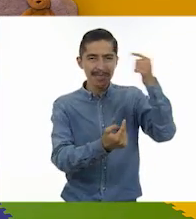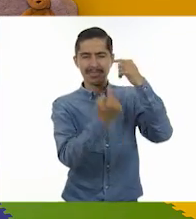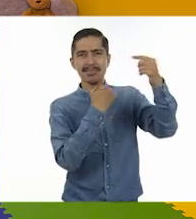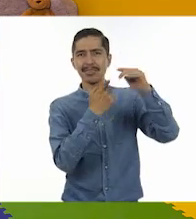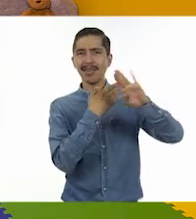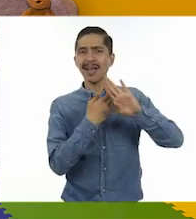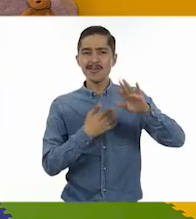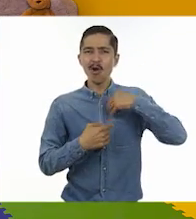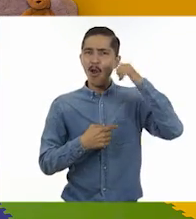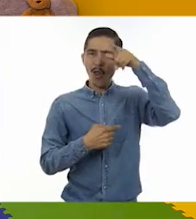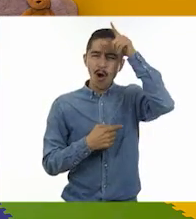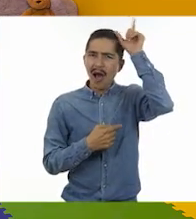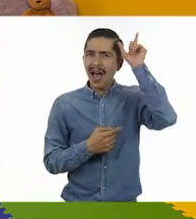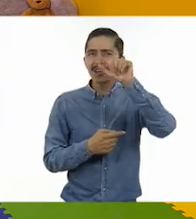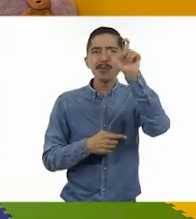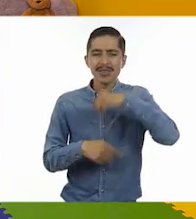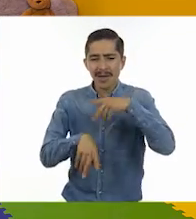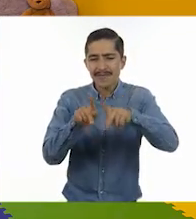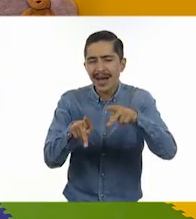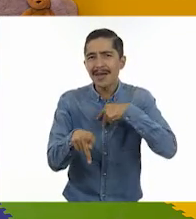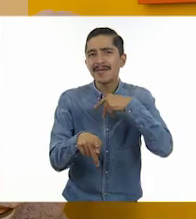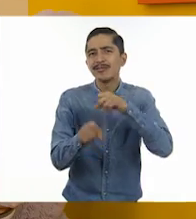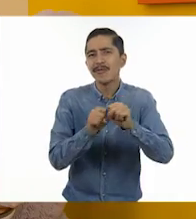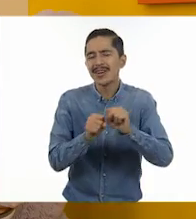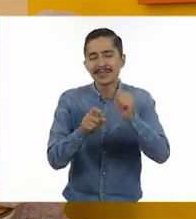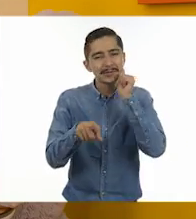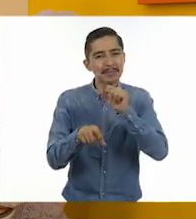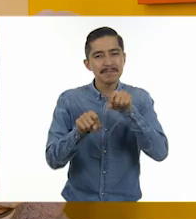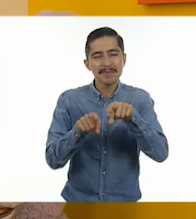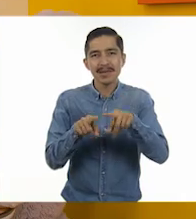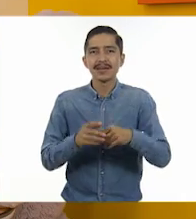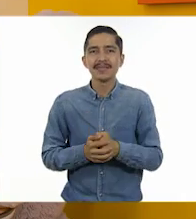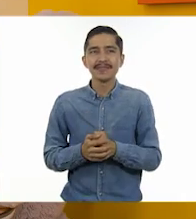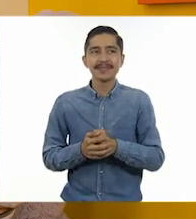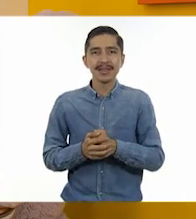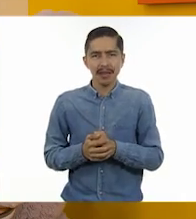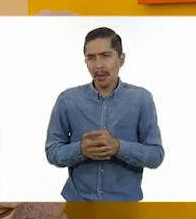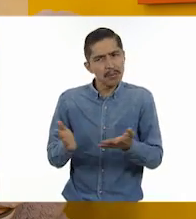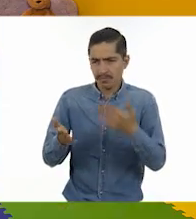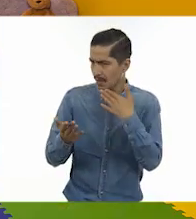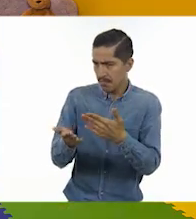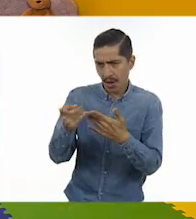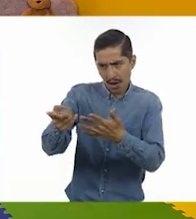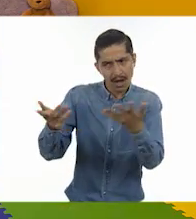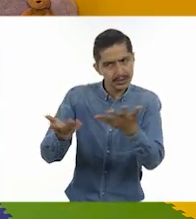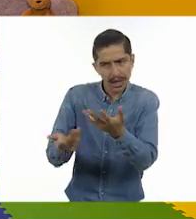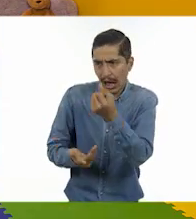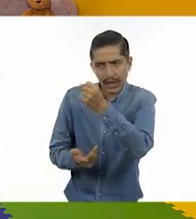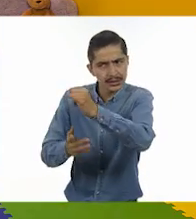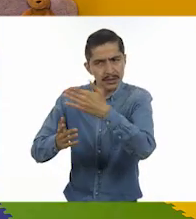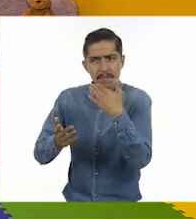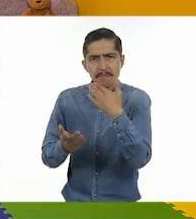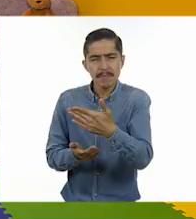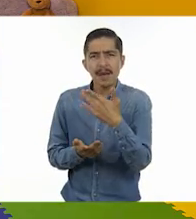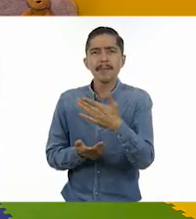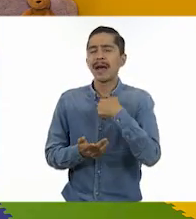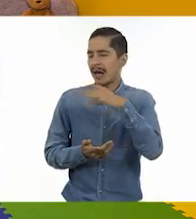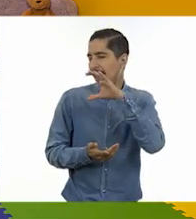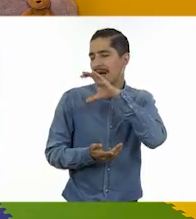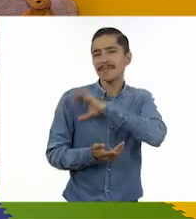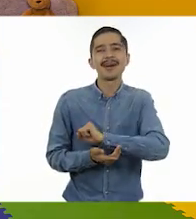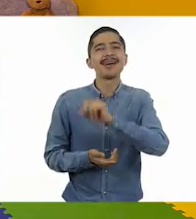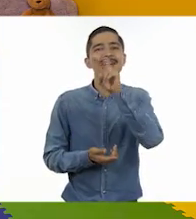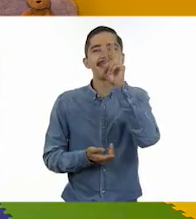Siempre que hablo con él es lo mismo. Estás haciendo lo que tienes que hacer. Pues me encantó confirmar que